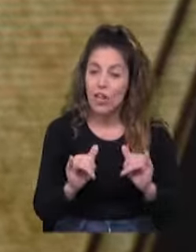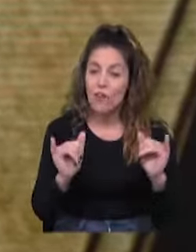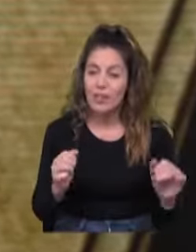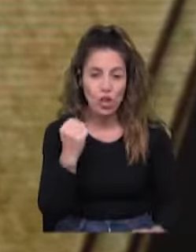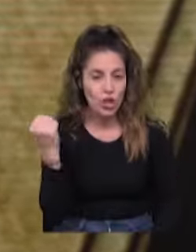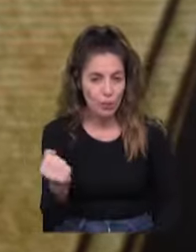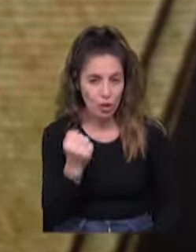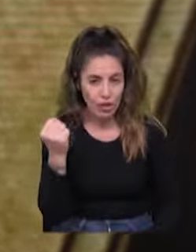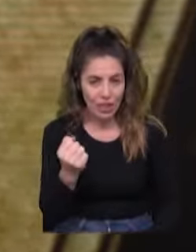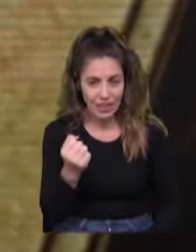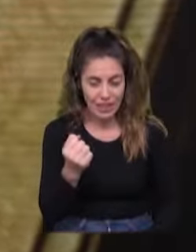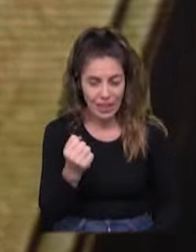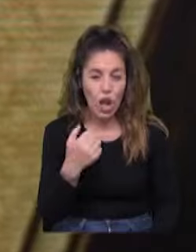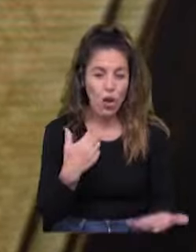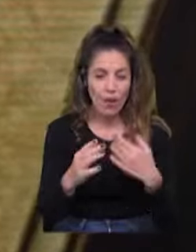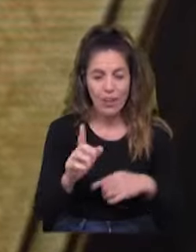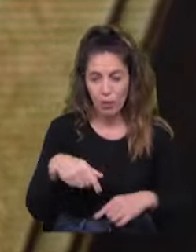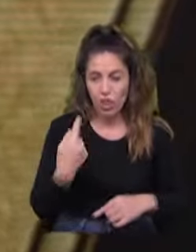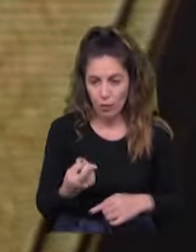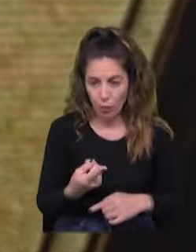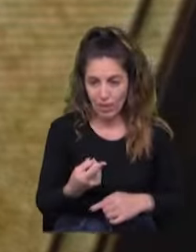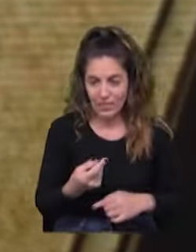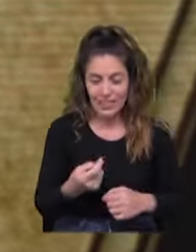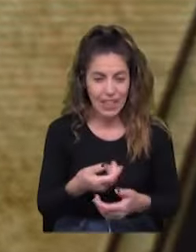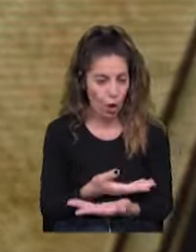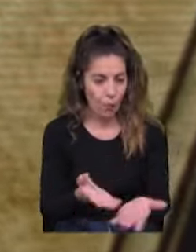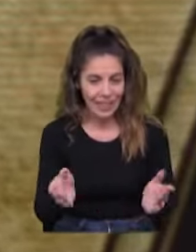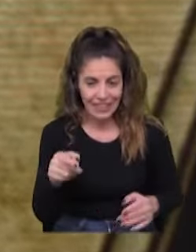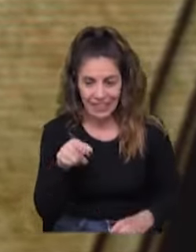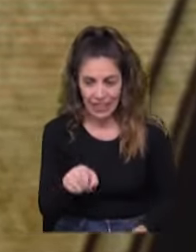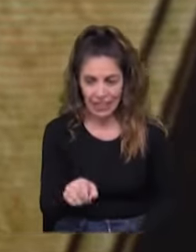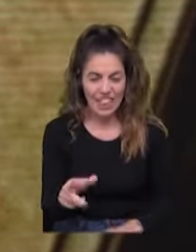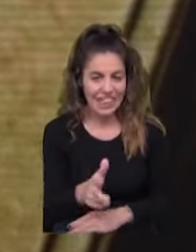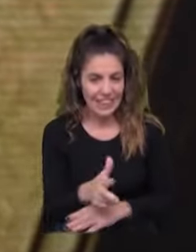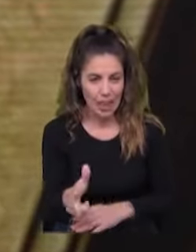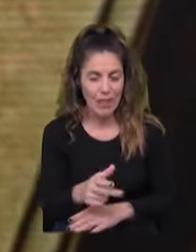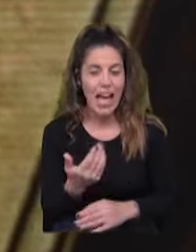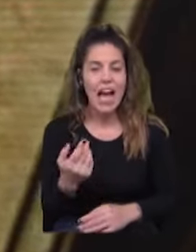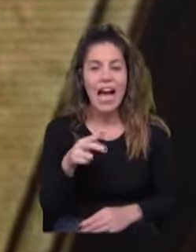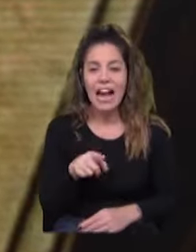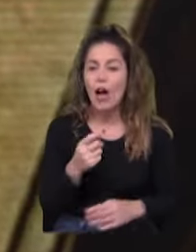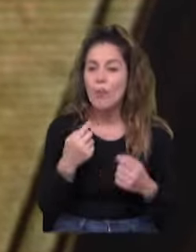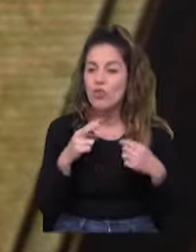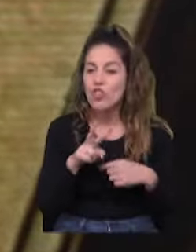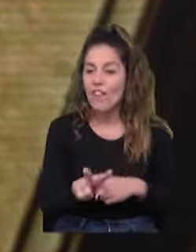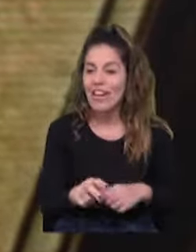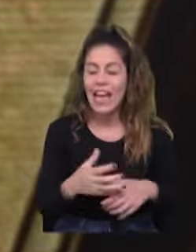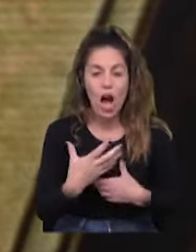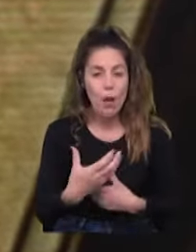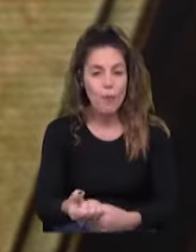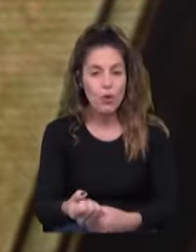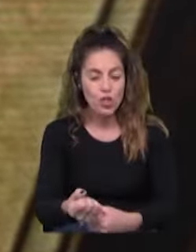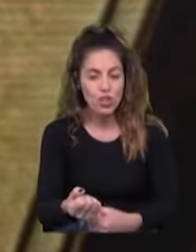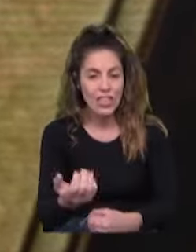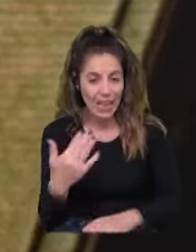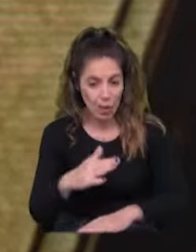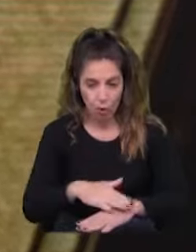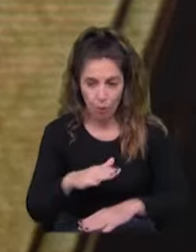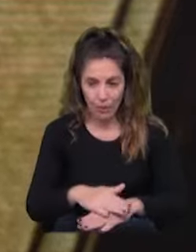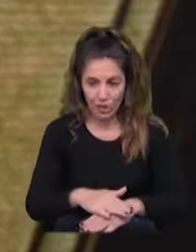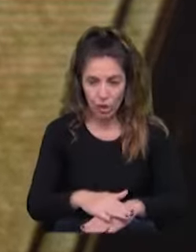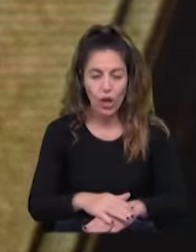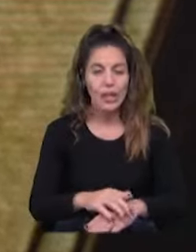lo retomamos si querés después de compartir este te porque acá vamos a ver Cuáles fueron los apoyos que hubo en su momento y